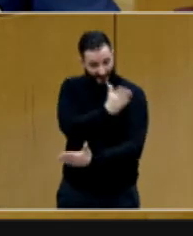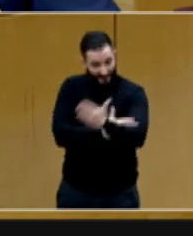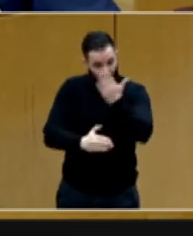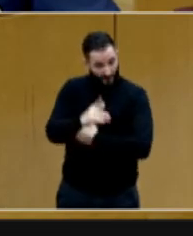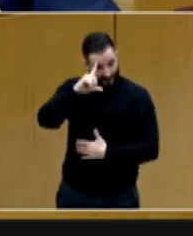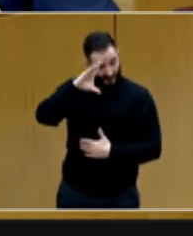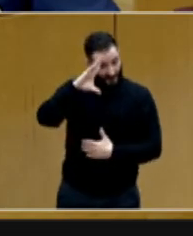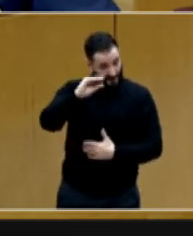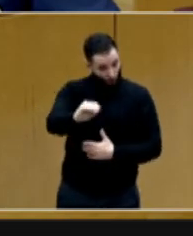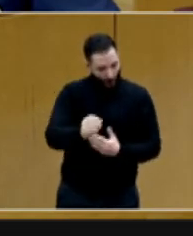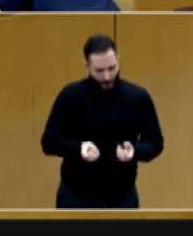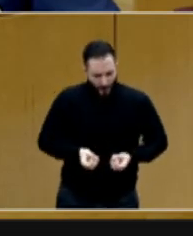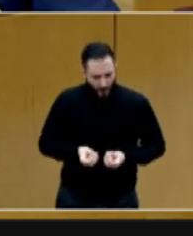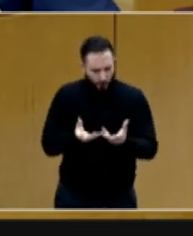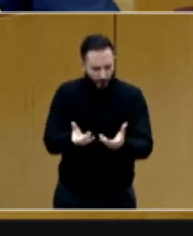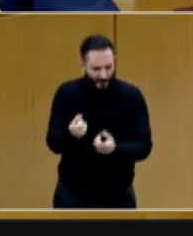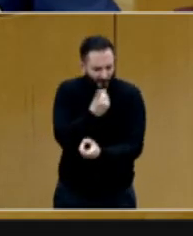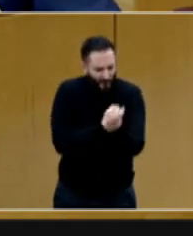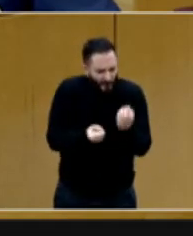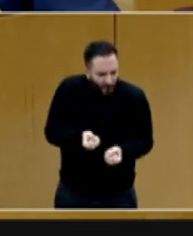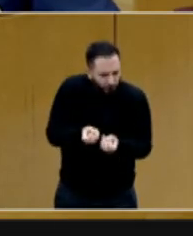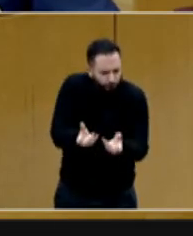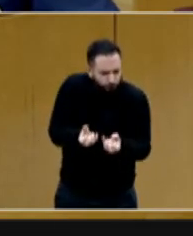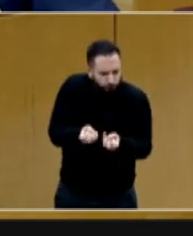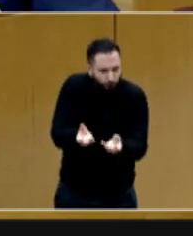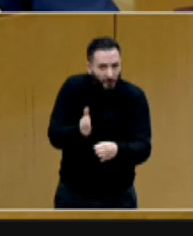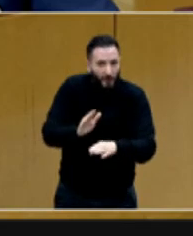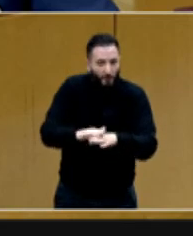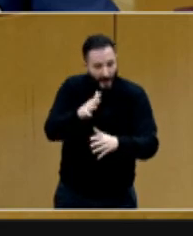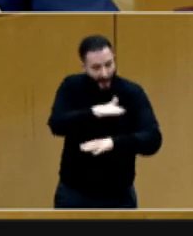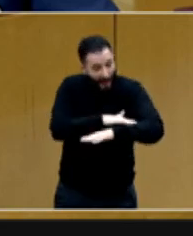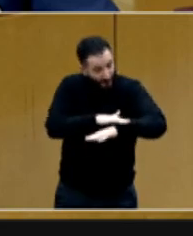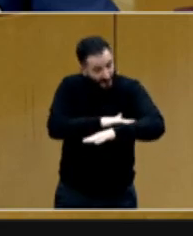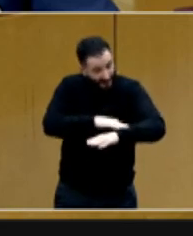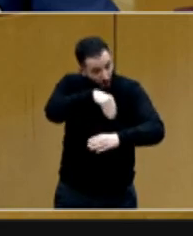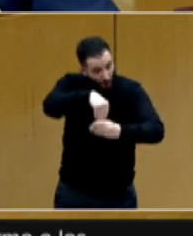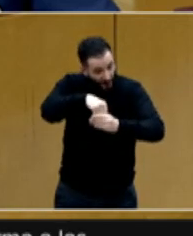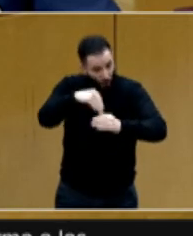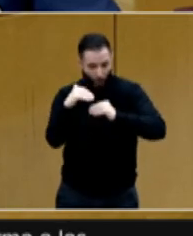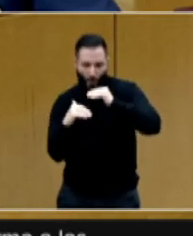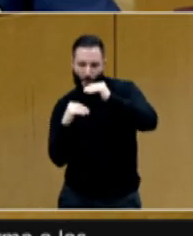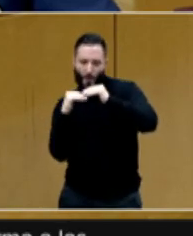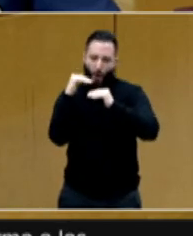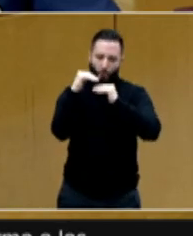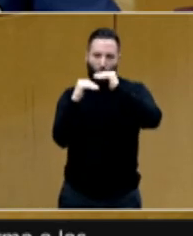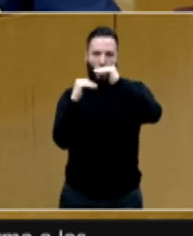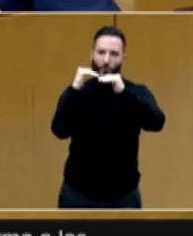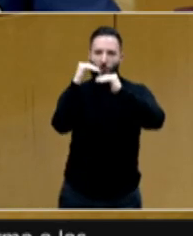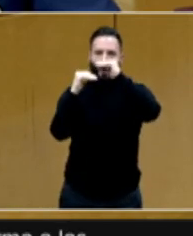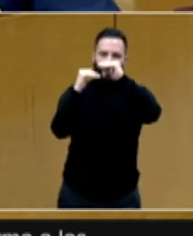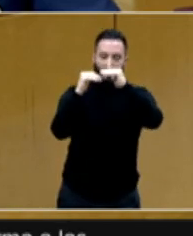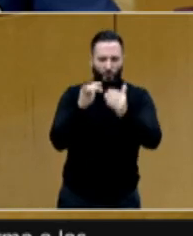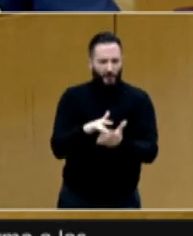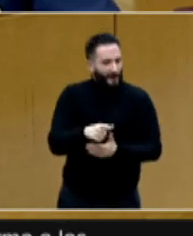intelectual para promocionar dentro de la propia administración tampoco está